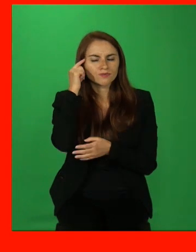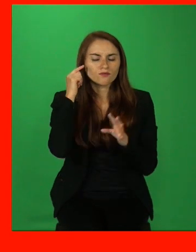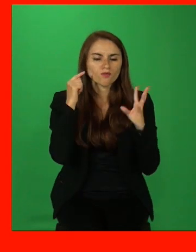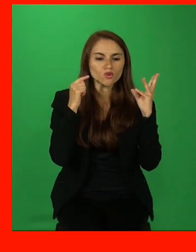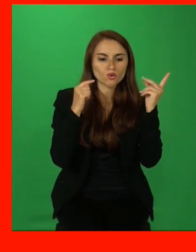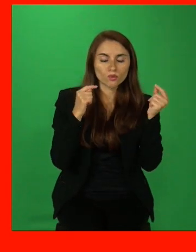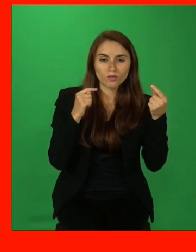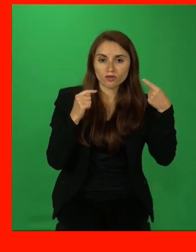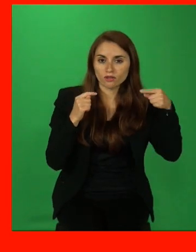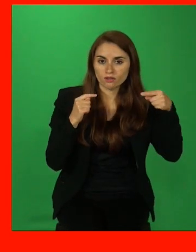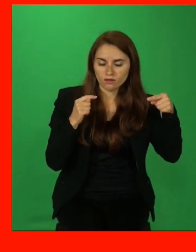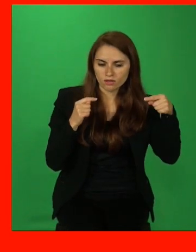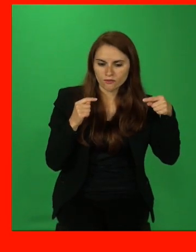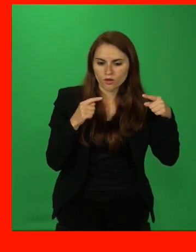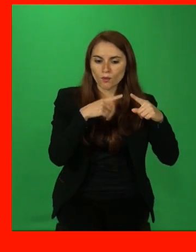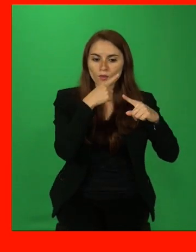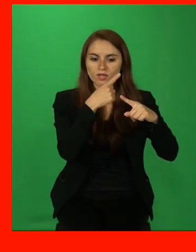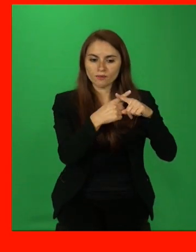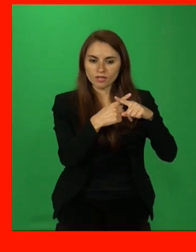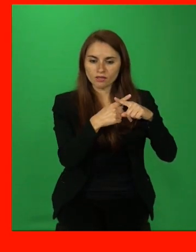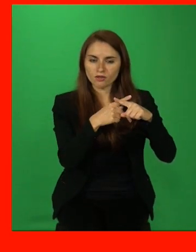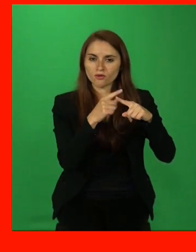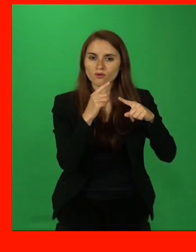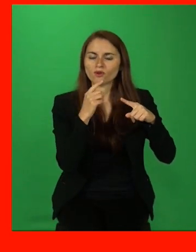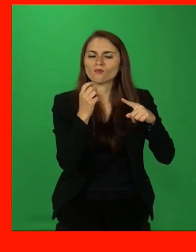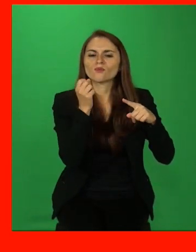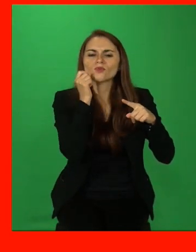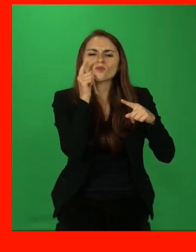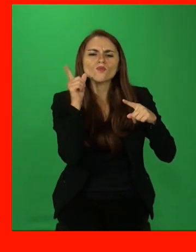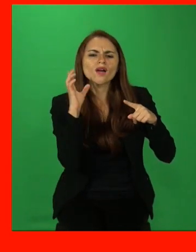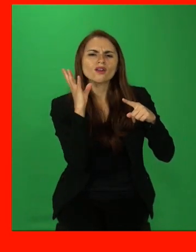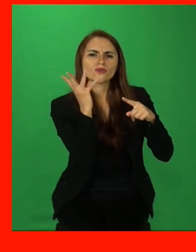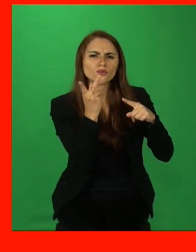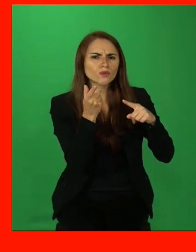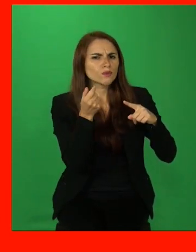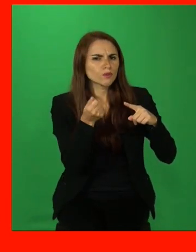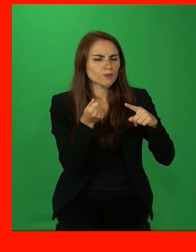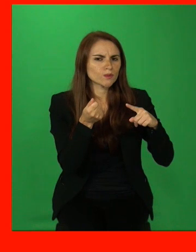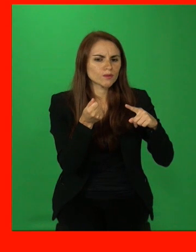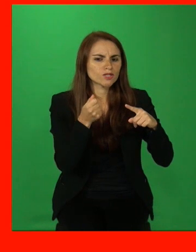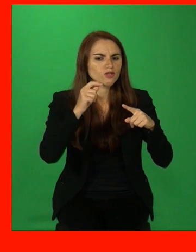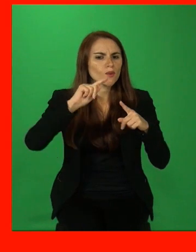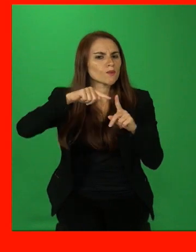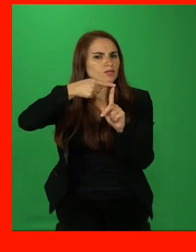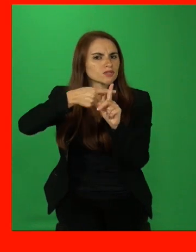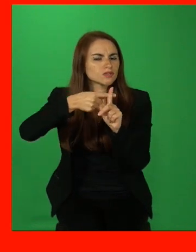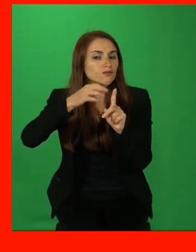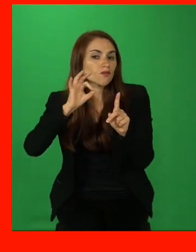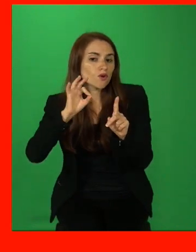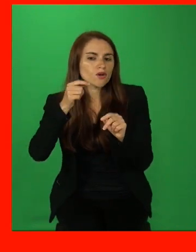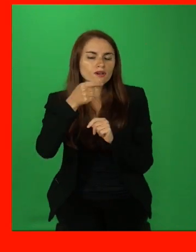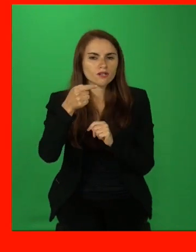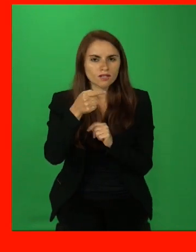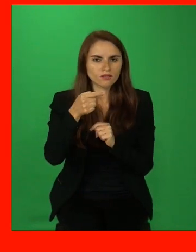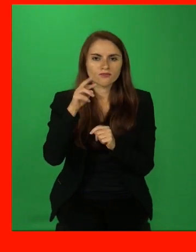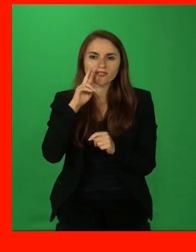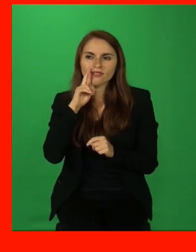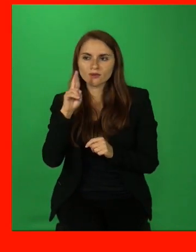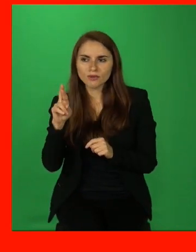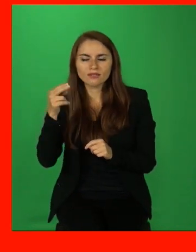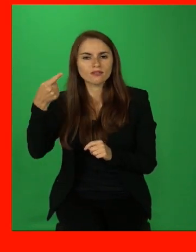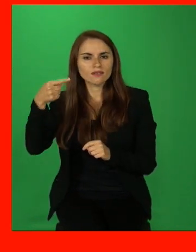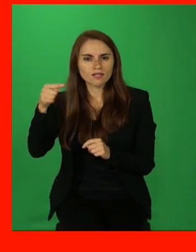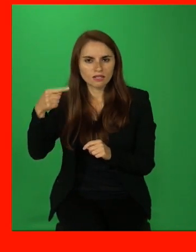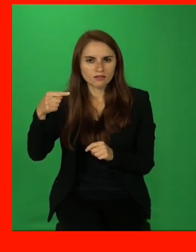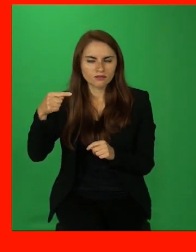número negativo multiplicado por qué número positivo o negativo te va a dar negativo